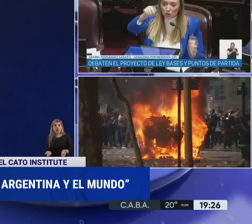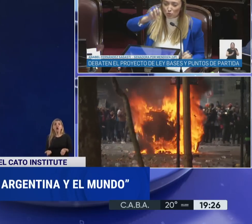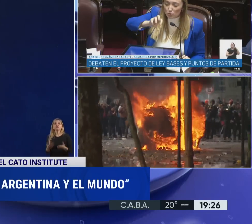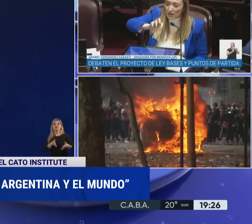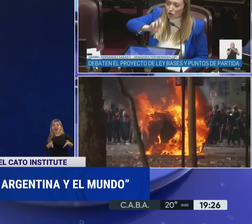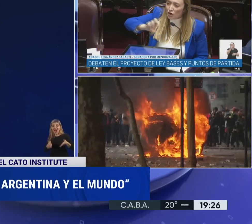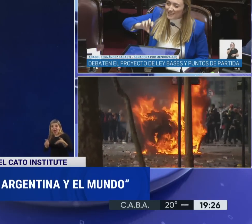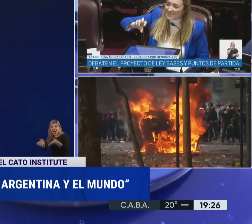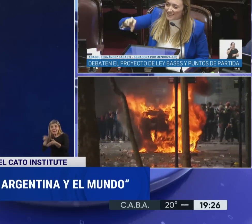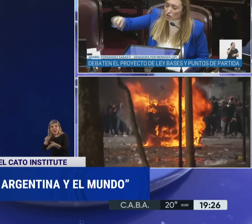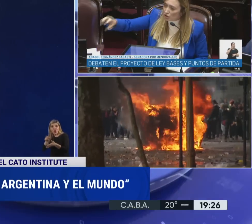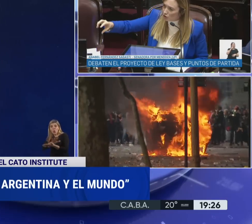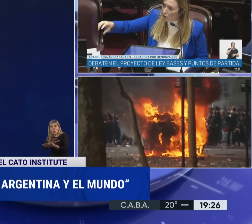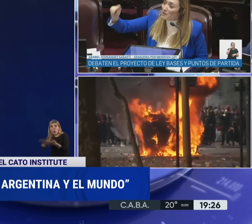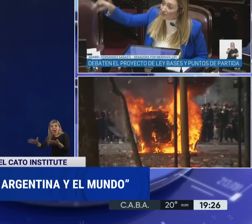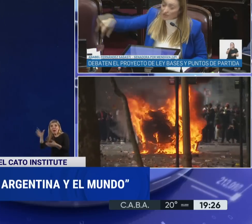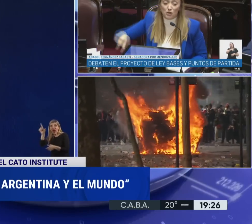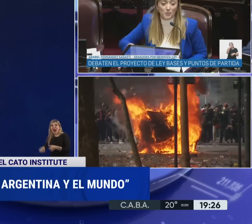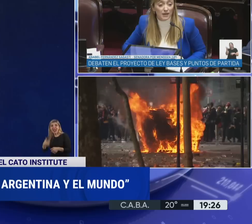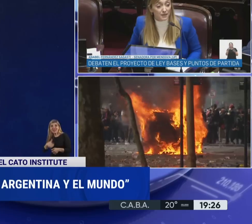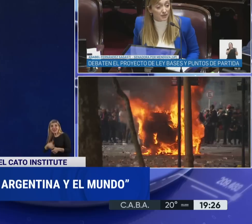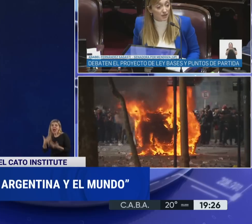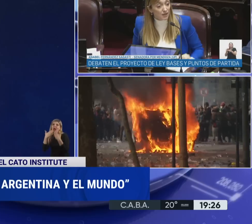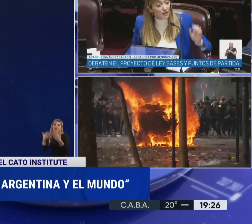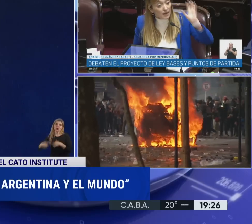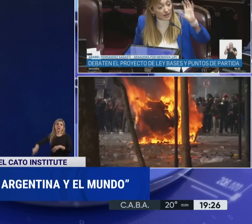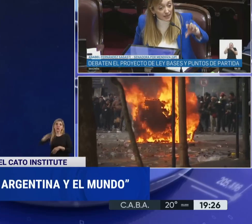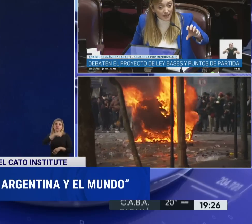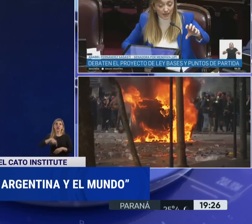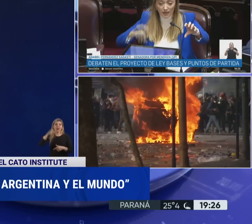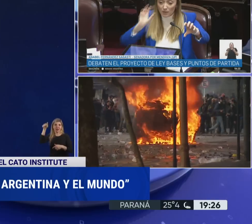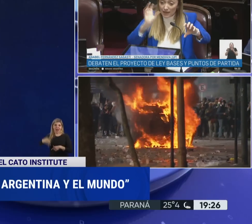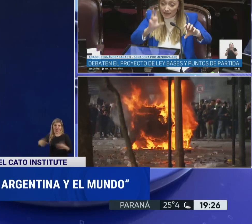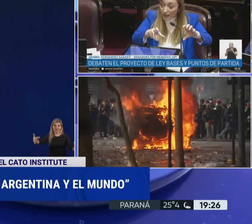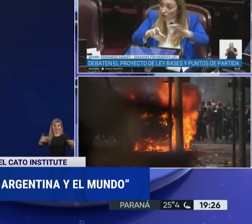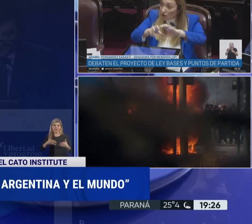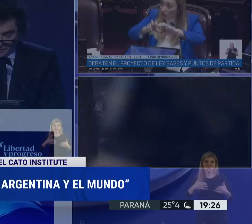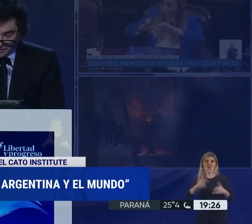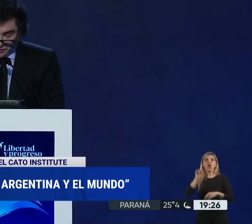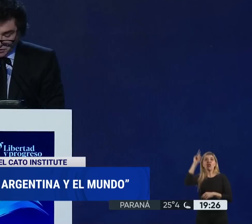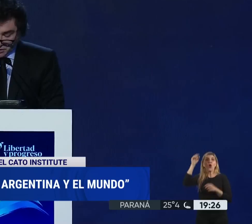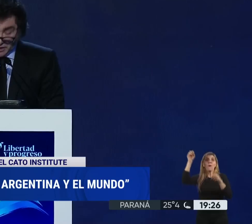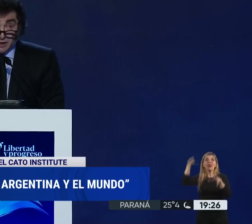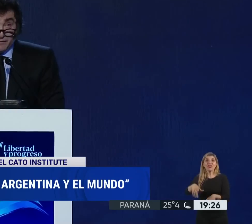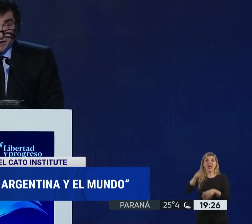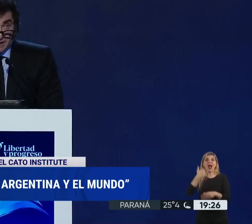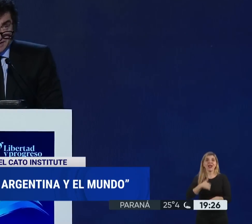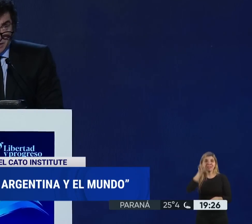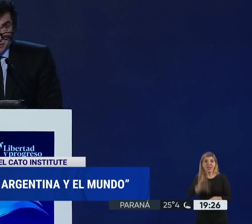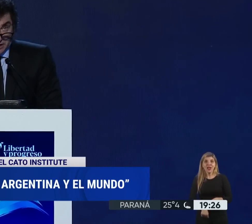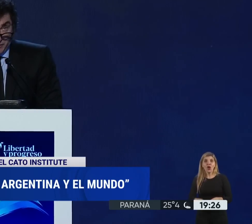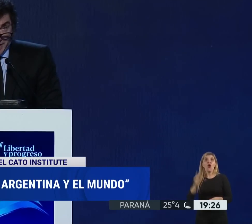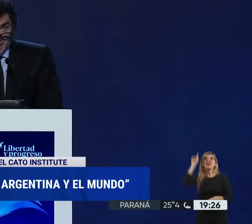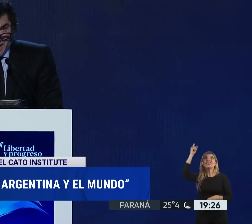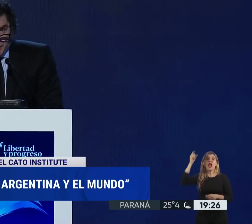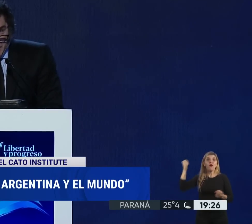transitamos el camino a aquella nueva Argentina, les agradezco a todos ustedes por estar aquí. Dios bendiga a los argentinos y que la fuerza del